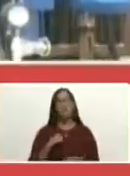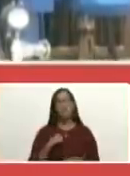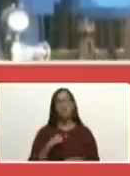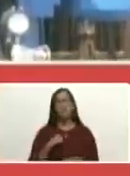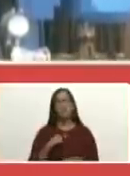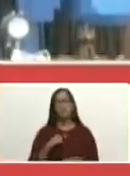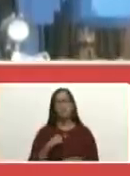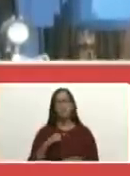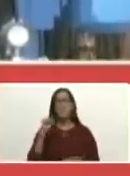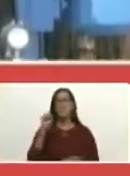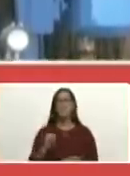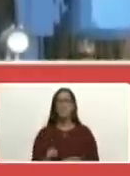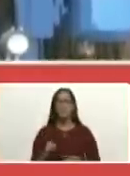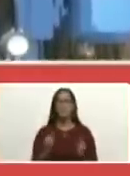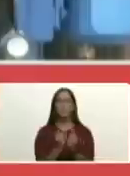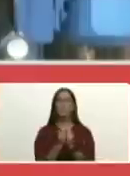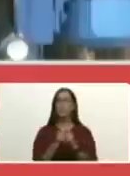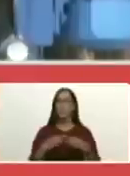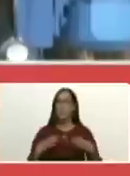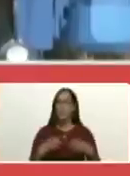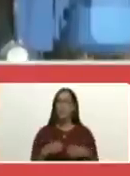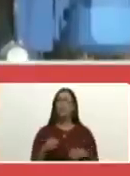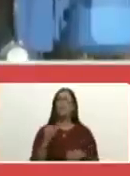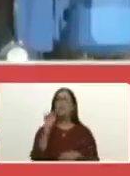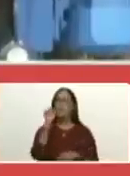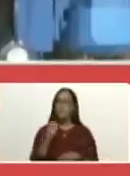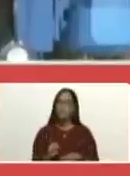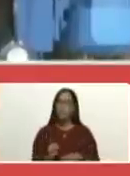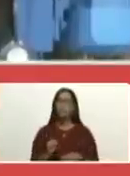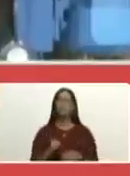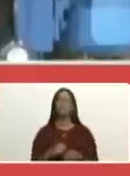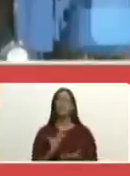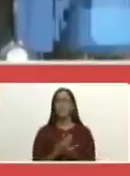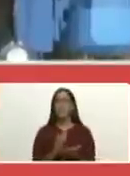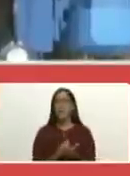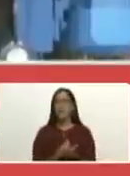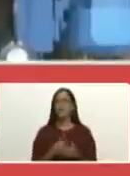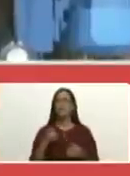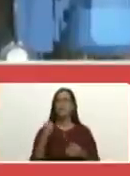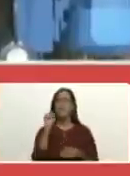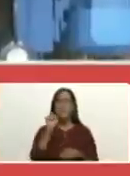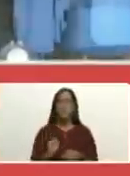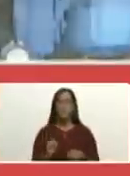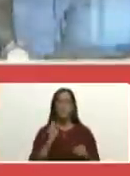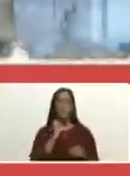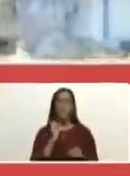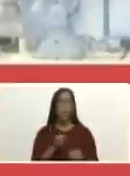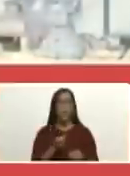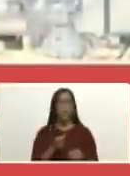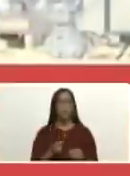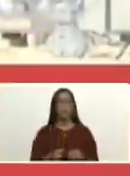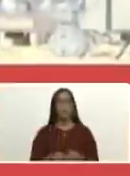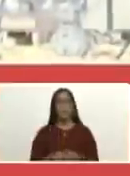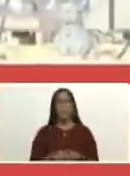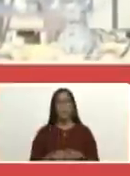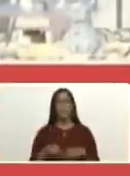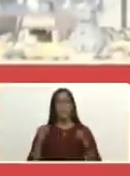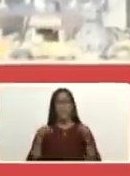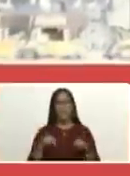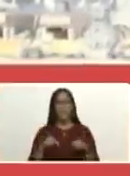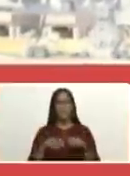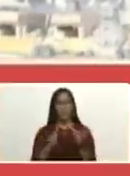del sur de Monagas, del sur de Anzoátegui, del sur de Guárico, de estas áreas de la faja petrolífera. Y de aquí, del bloque Carabobo,